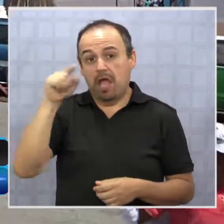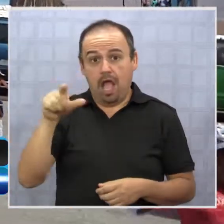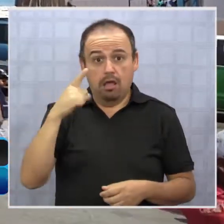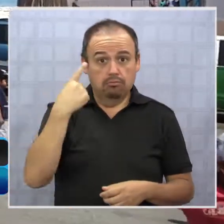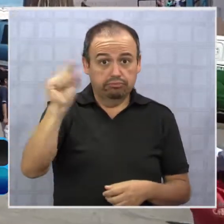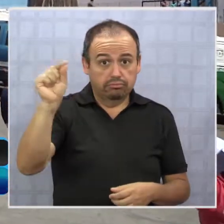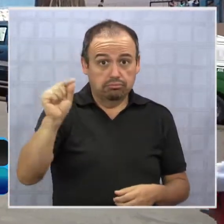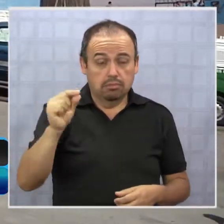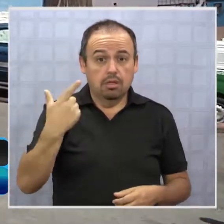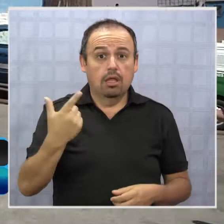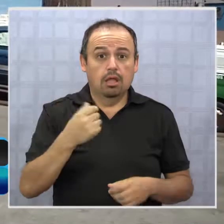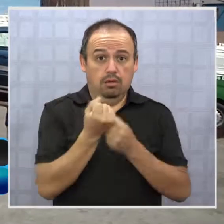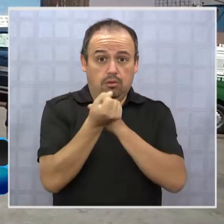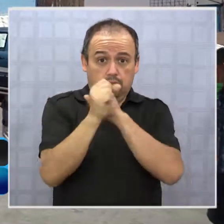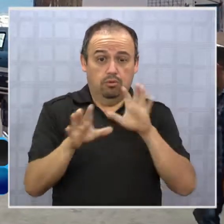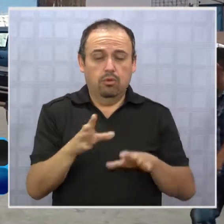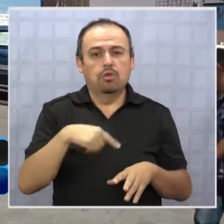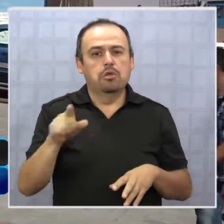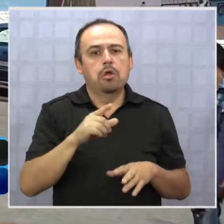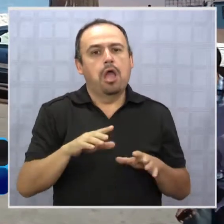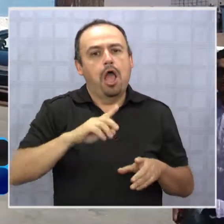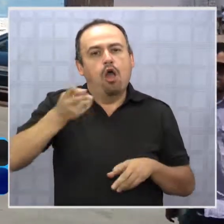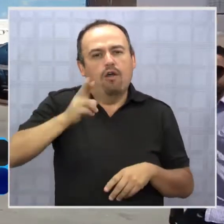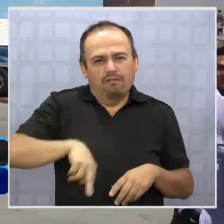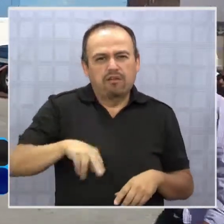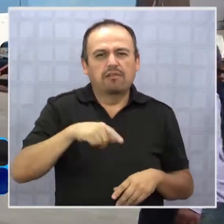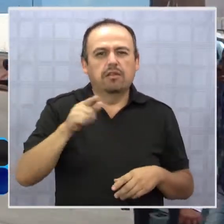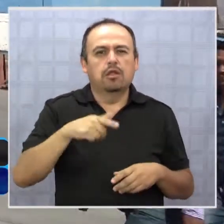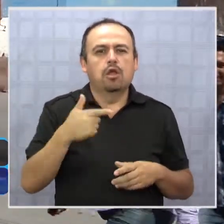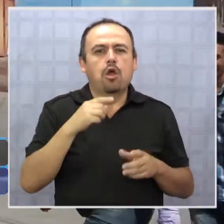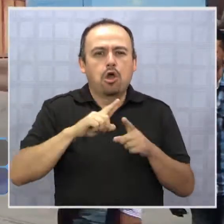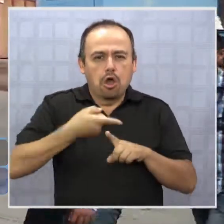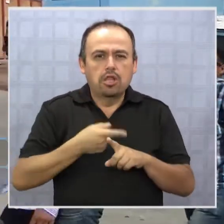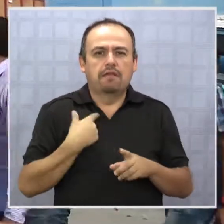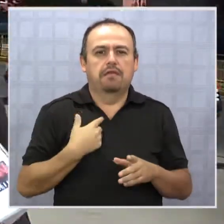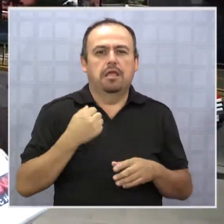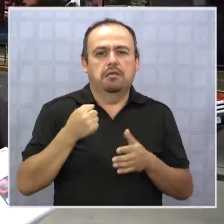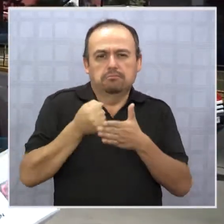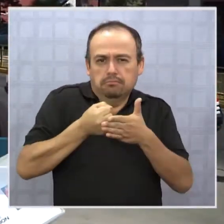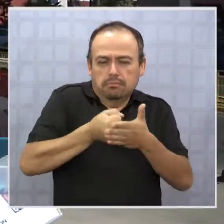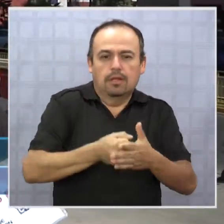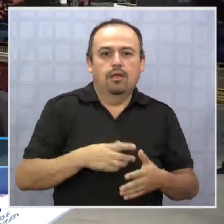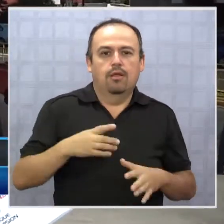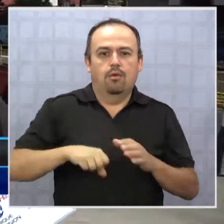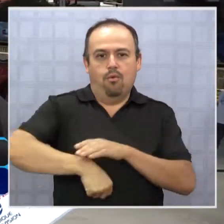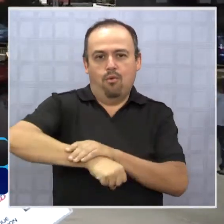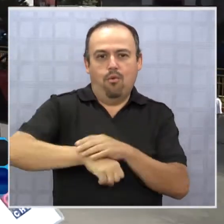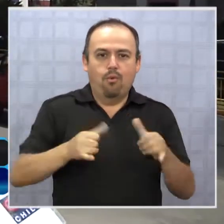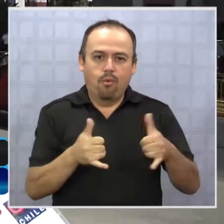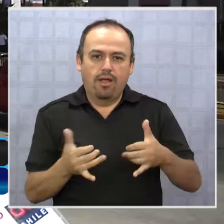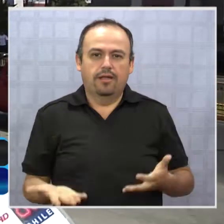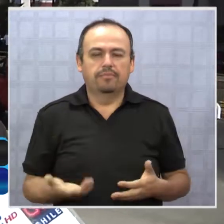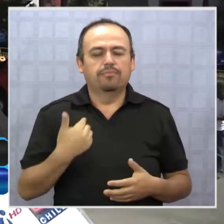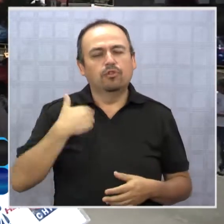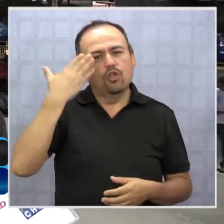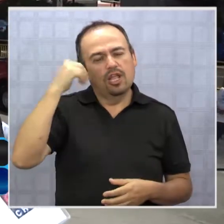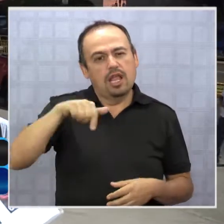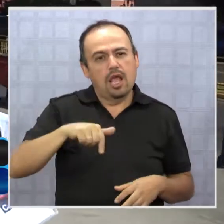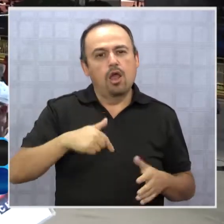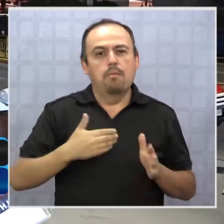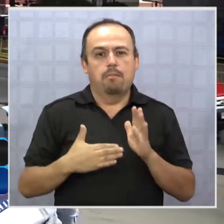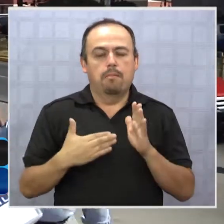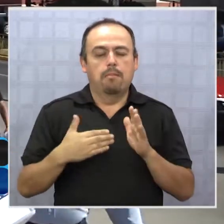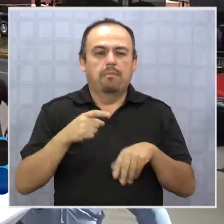que con la salida del entrenador Cristian Díaz vamos a poder ahora remontar y estar en las primeras posiciones. Yo creo que este es el momento donde se